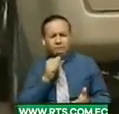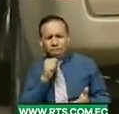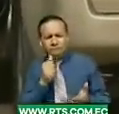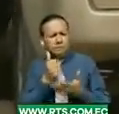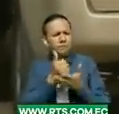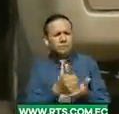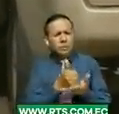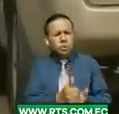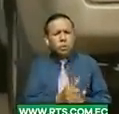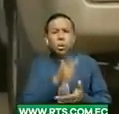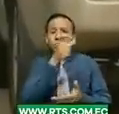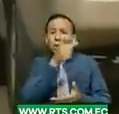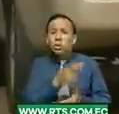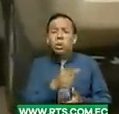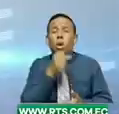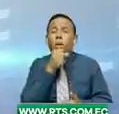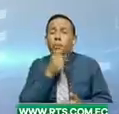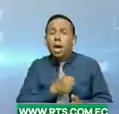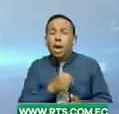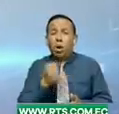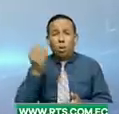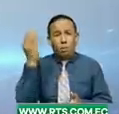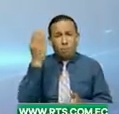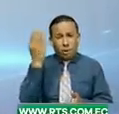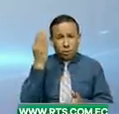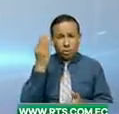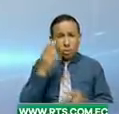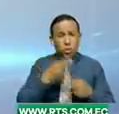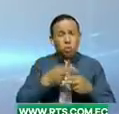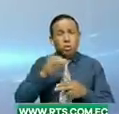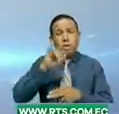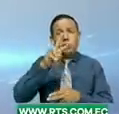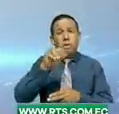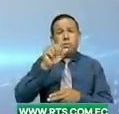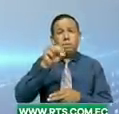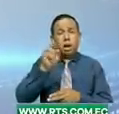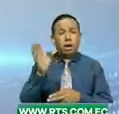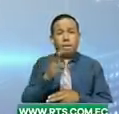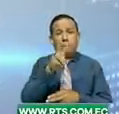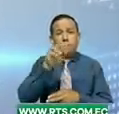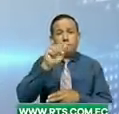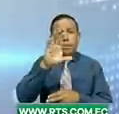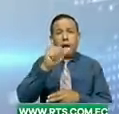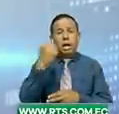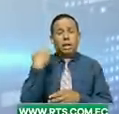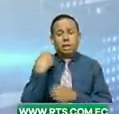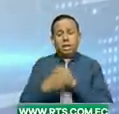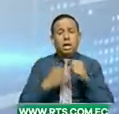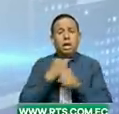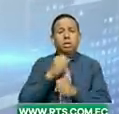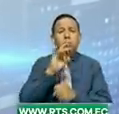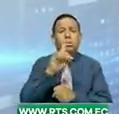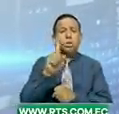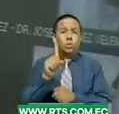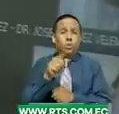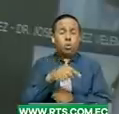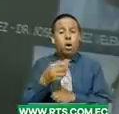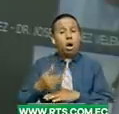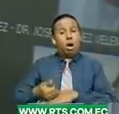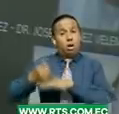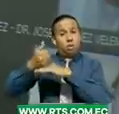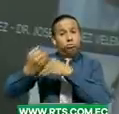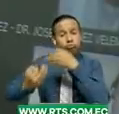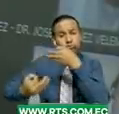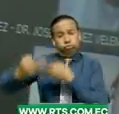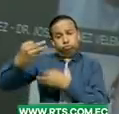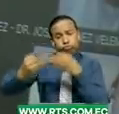aseguren el tratamiento y tranquilidad del PPL Iván Baca, de 81 años, en una audiencia, un juez de garantías penitenciarias otorgó el recurso